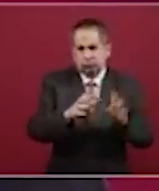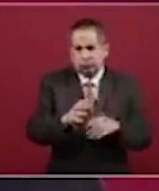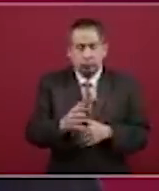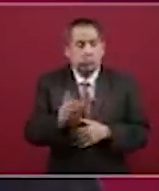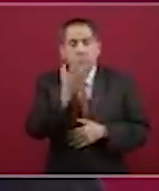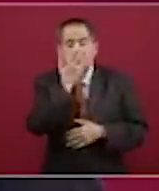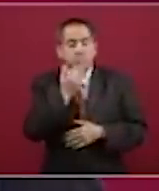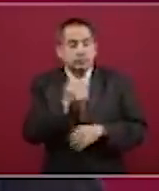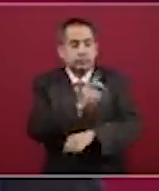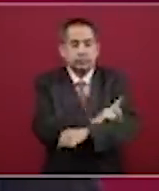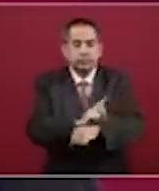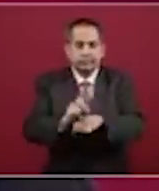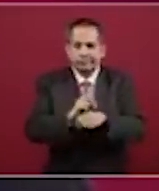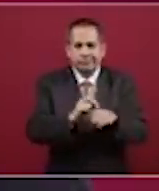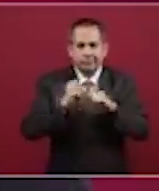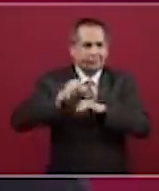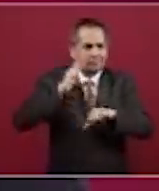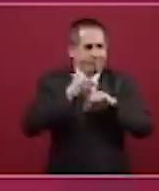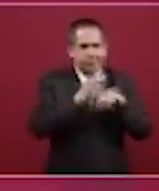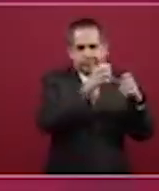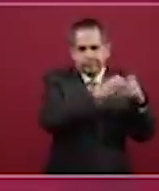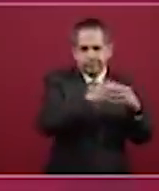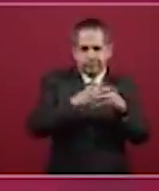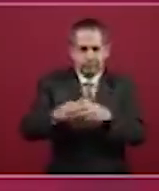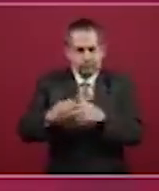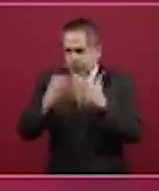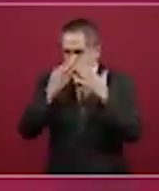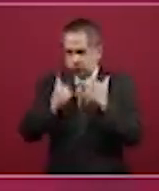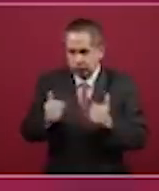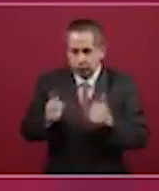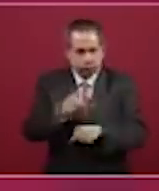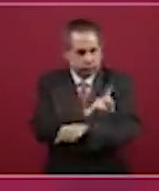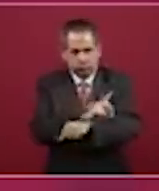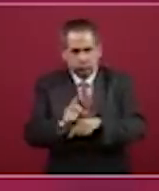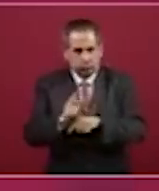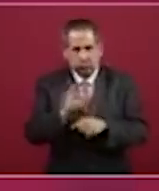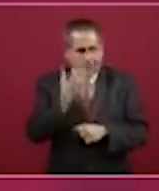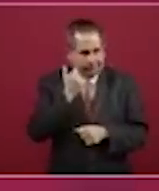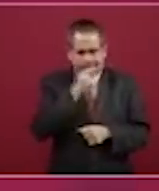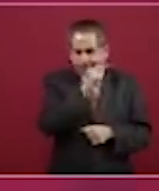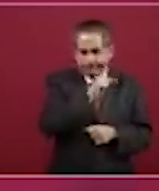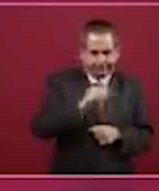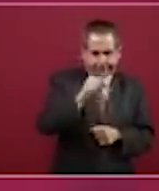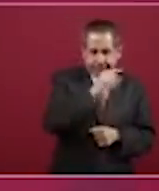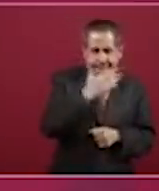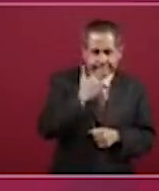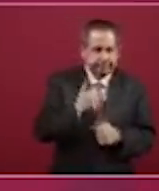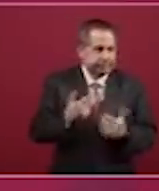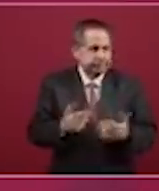hay delegaciones, no existen las delegaciones,